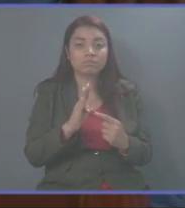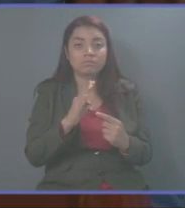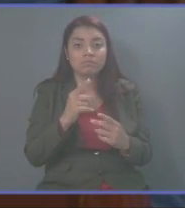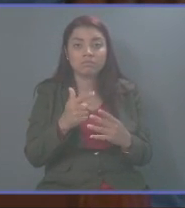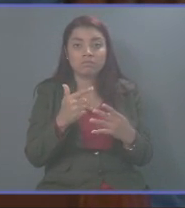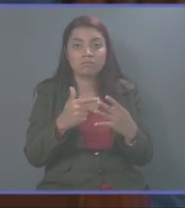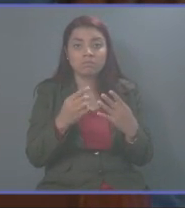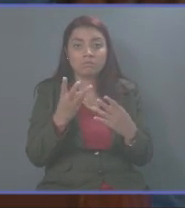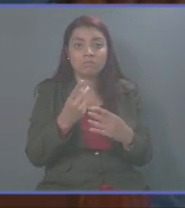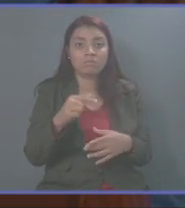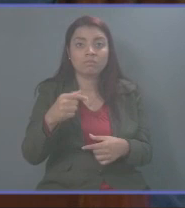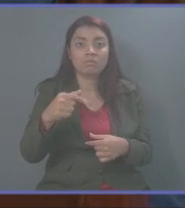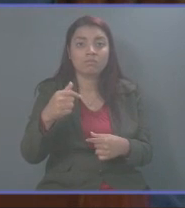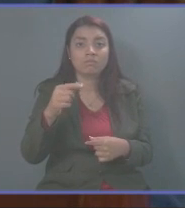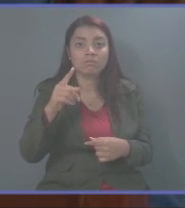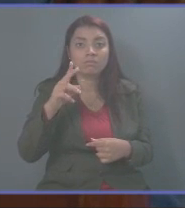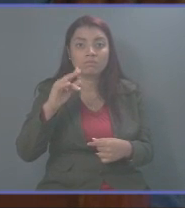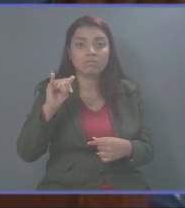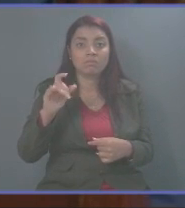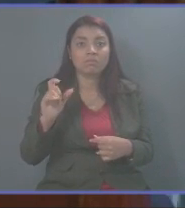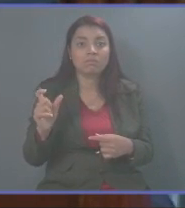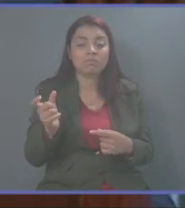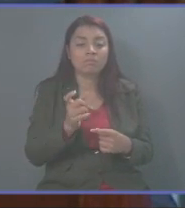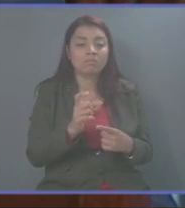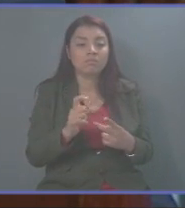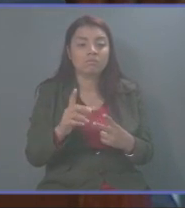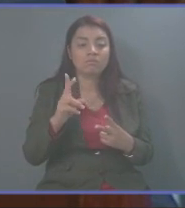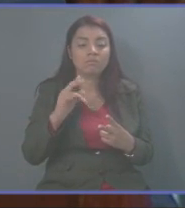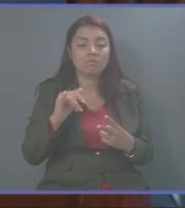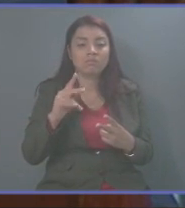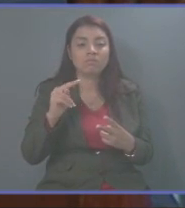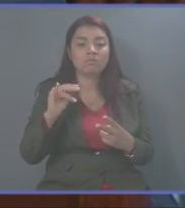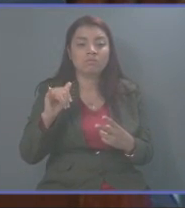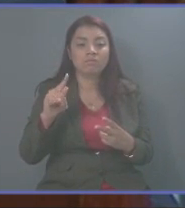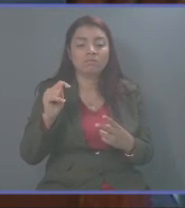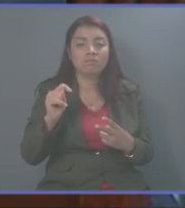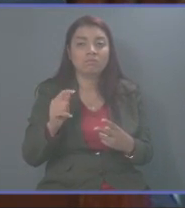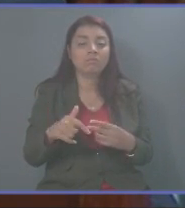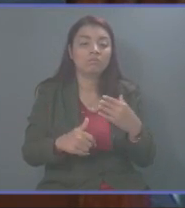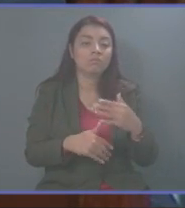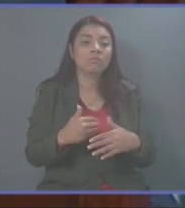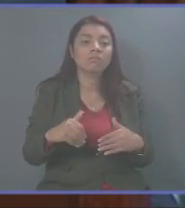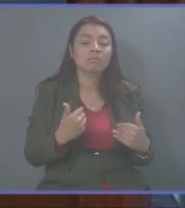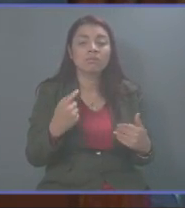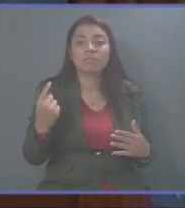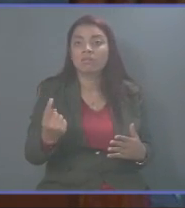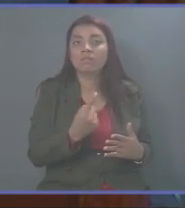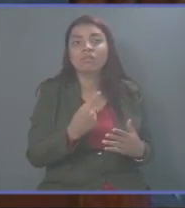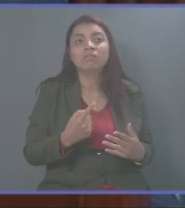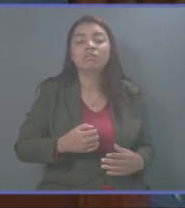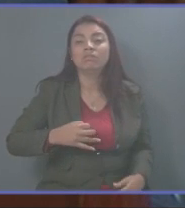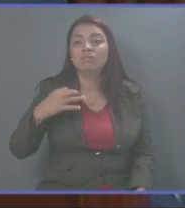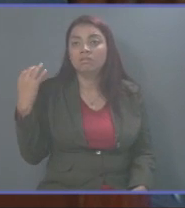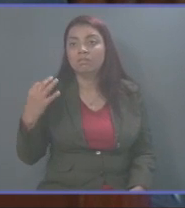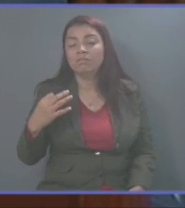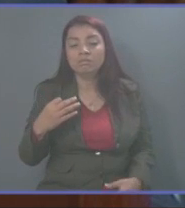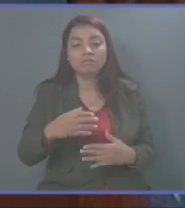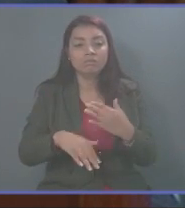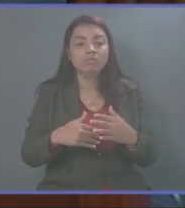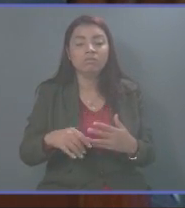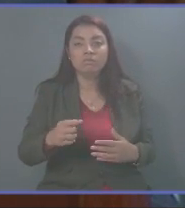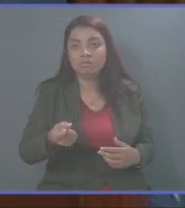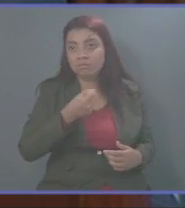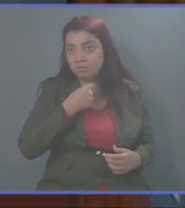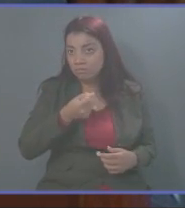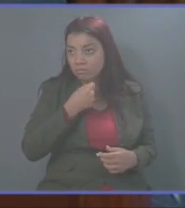número de documento de identidad y número de identificación tributaria. En caso de ser persona jurídica, deberá anexar la documentación